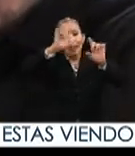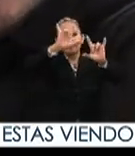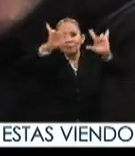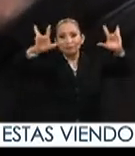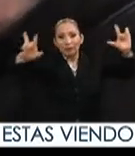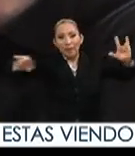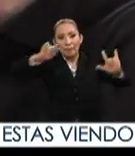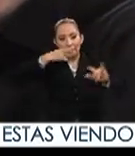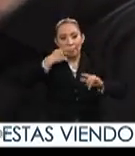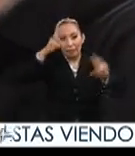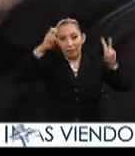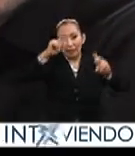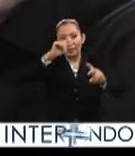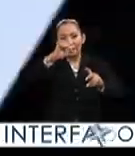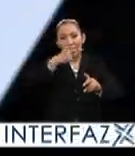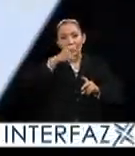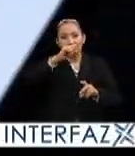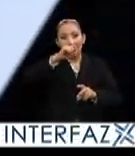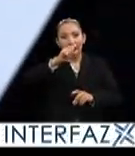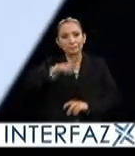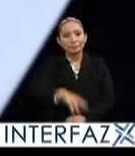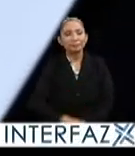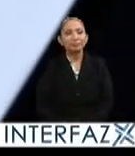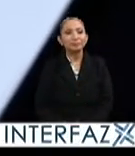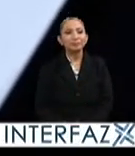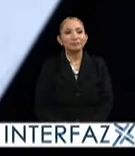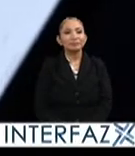Y sobre eso nos va a hablar Teresa Gaspar.